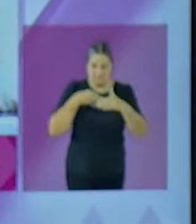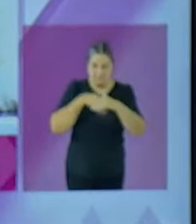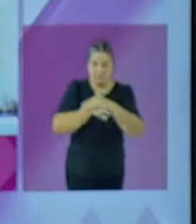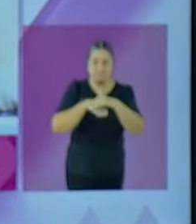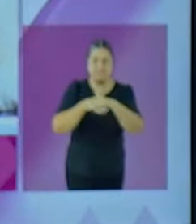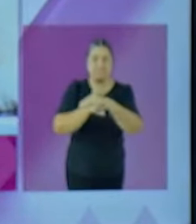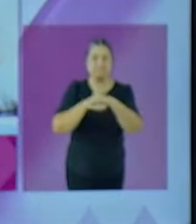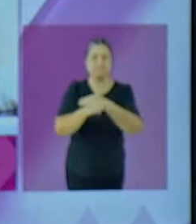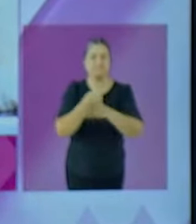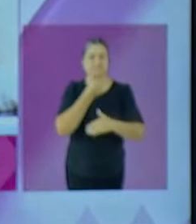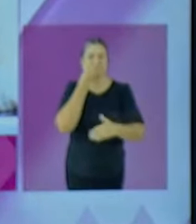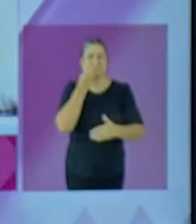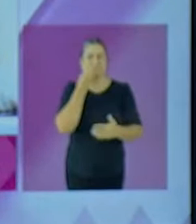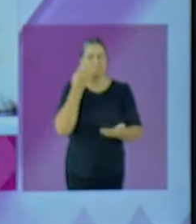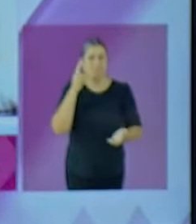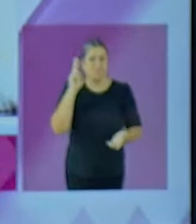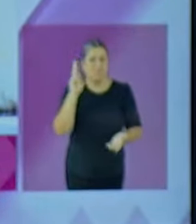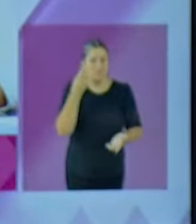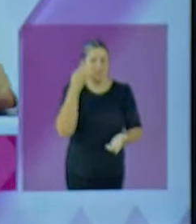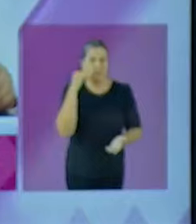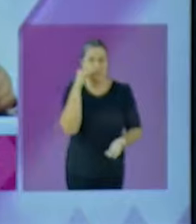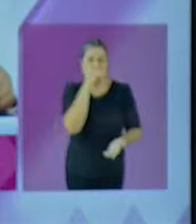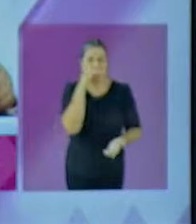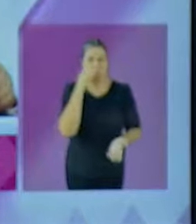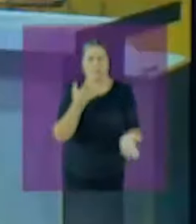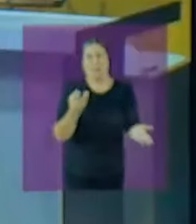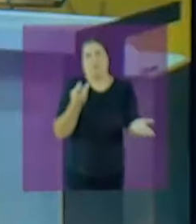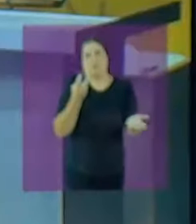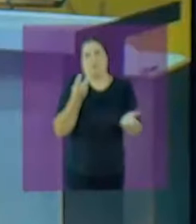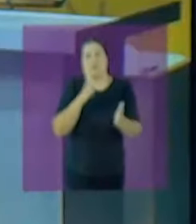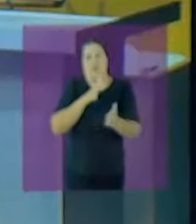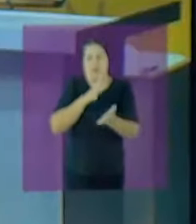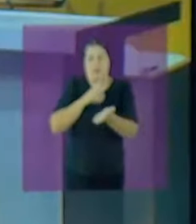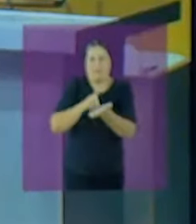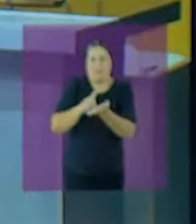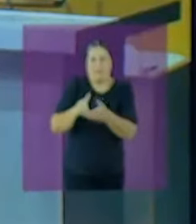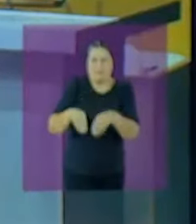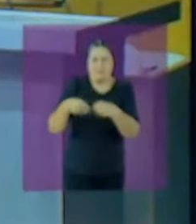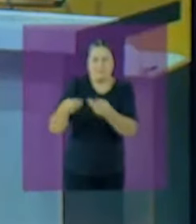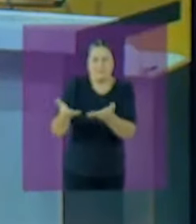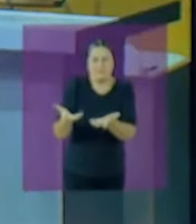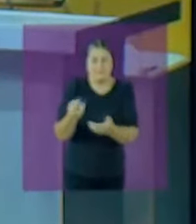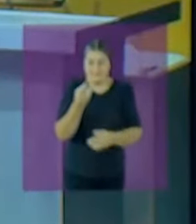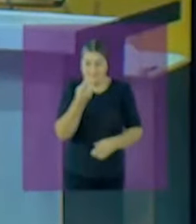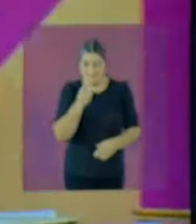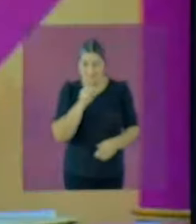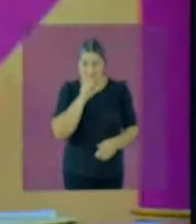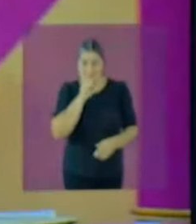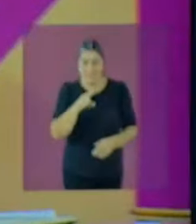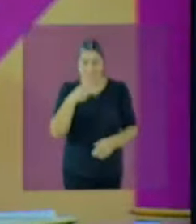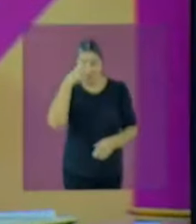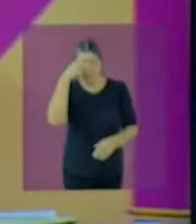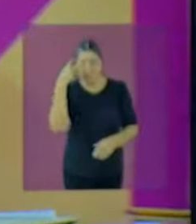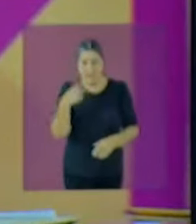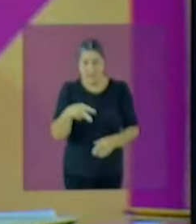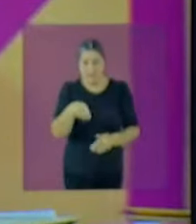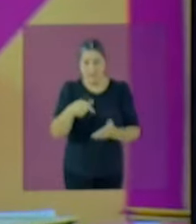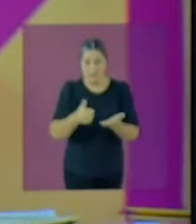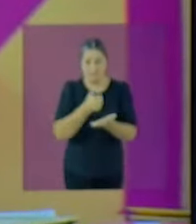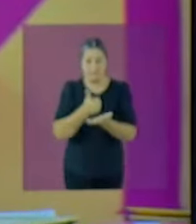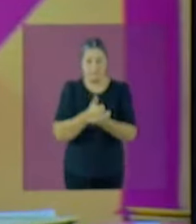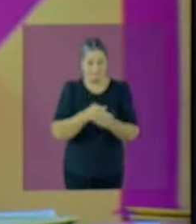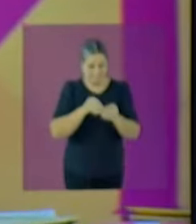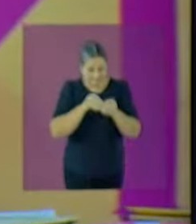Ingeniería Energética en la Universidad de Berkeley. Es una mujer que no solo ha hecho historia, sino que además sabe la